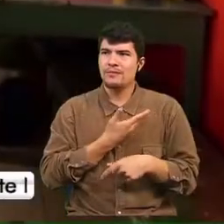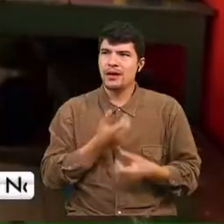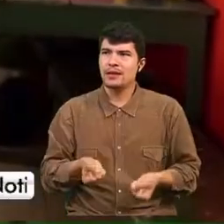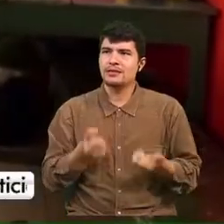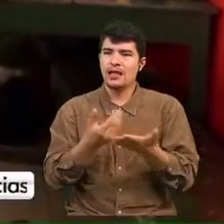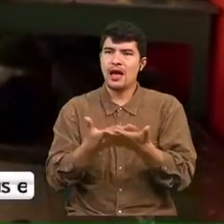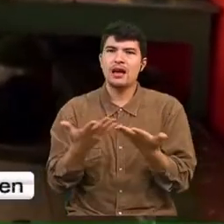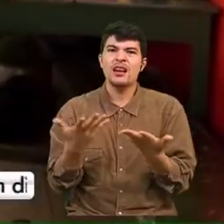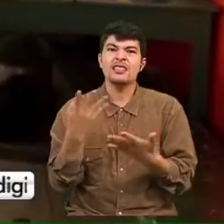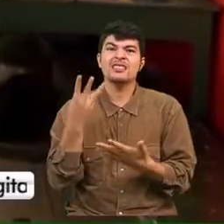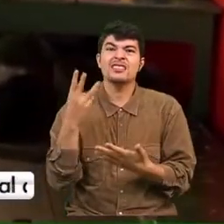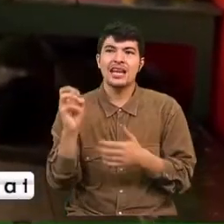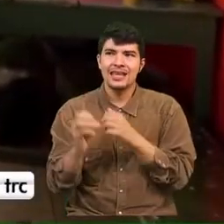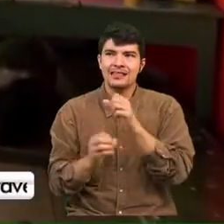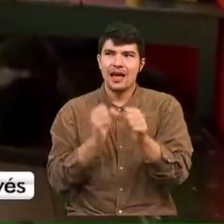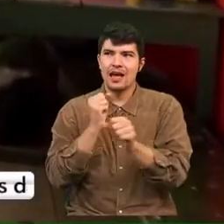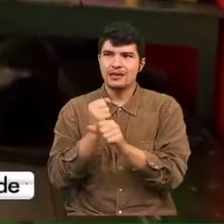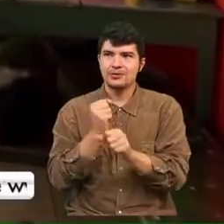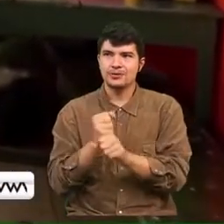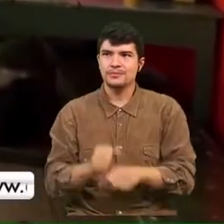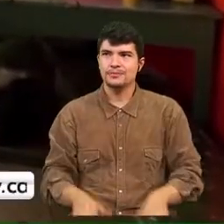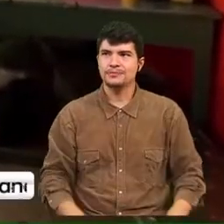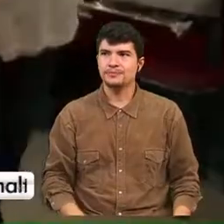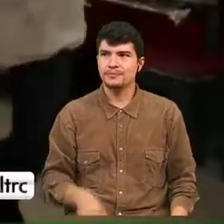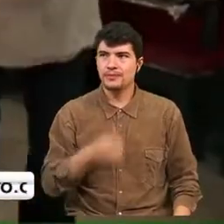hace ya 30 años.